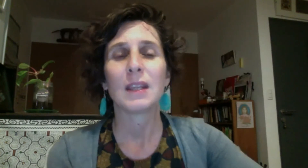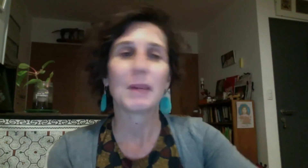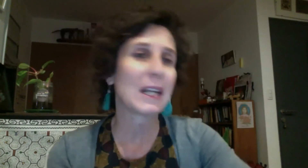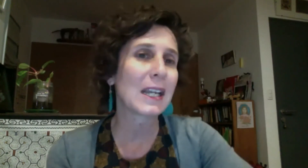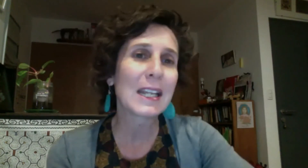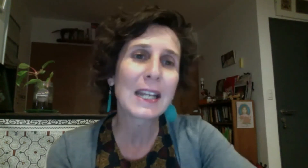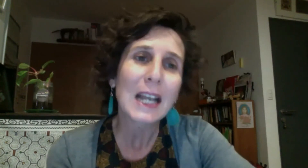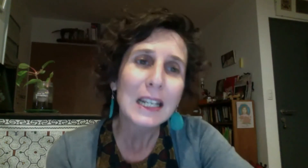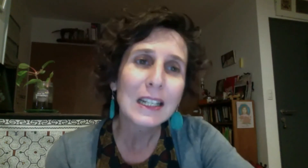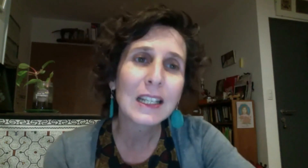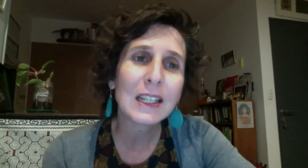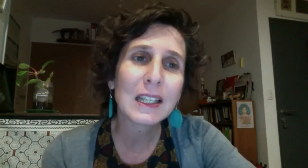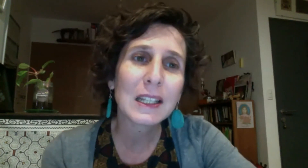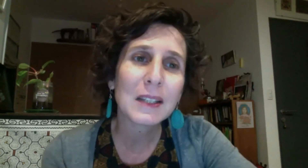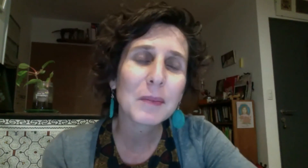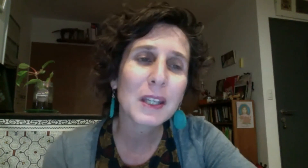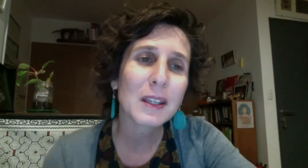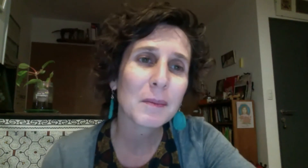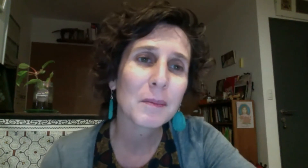De manera general,